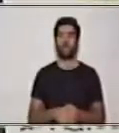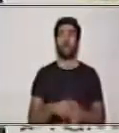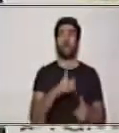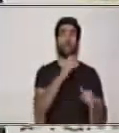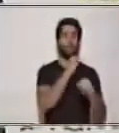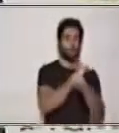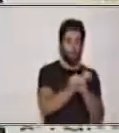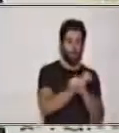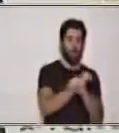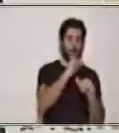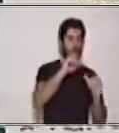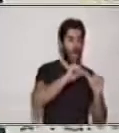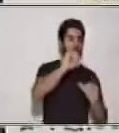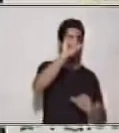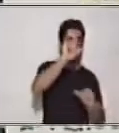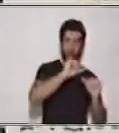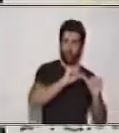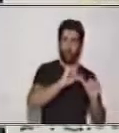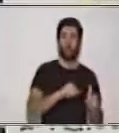por la altura.